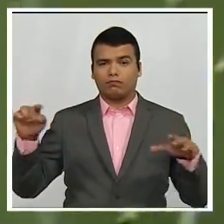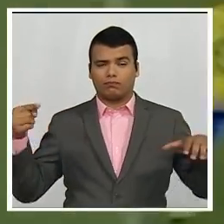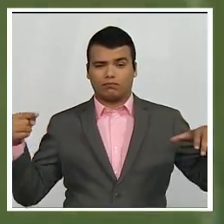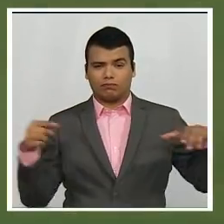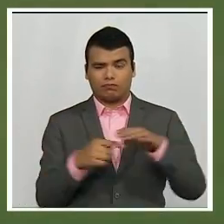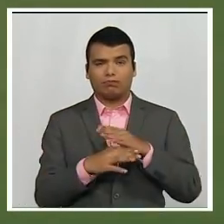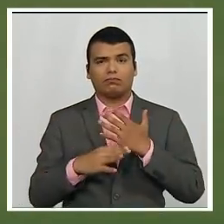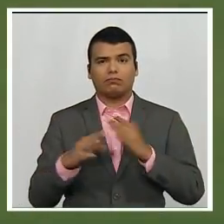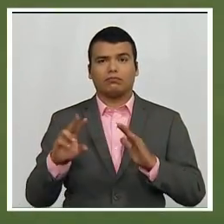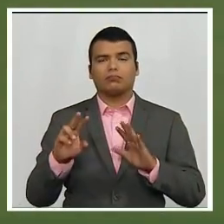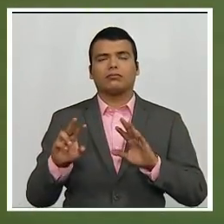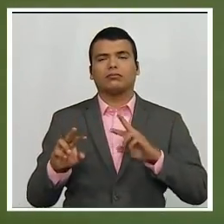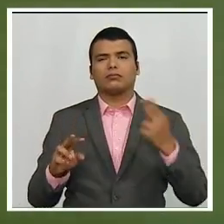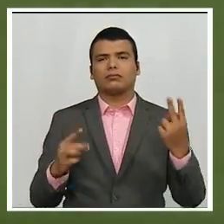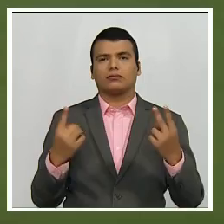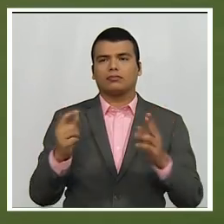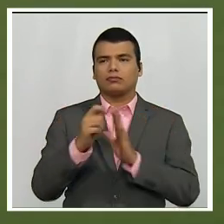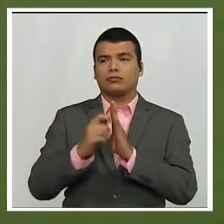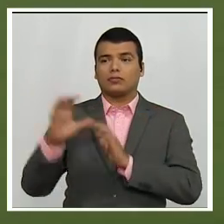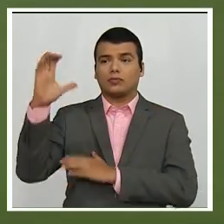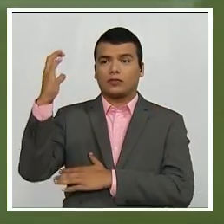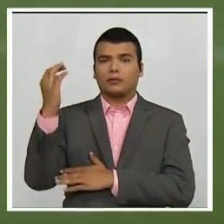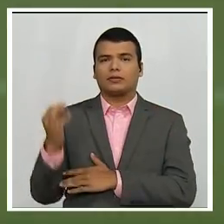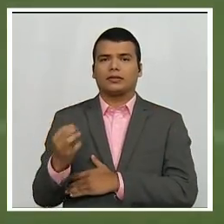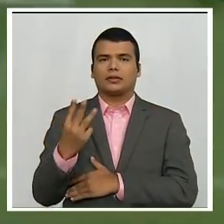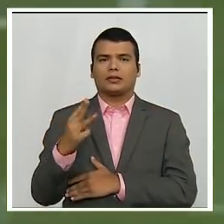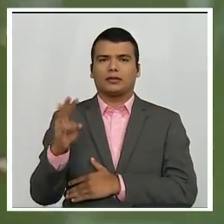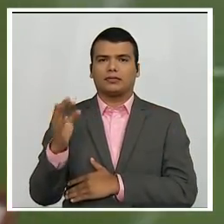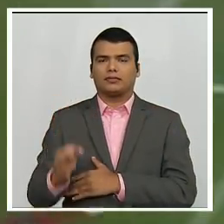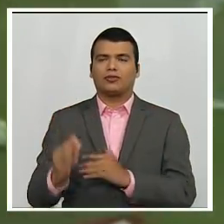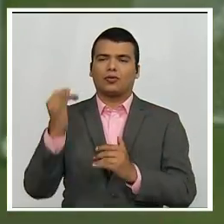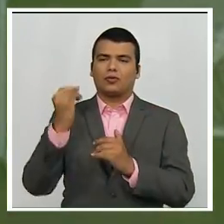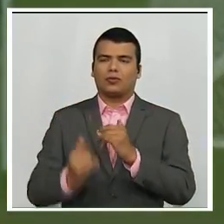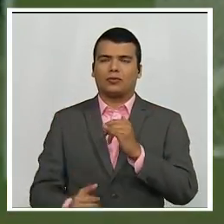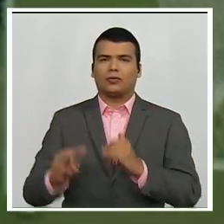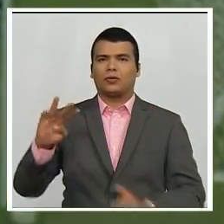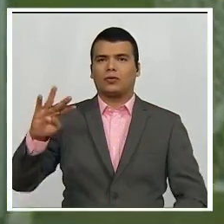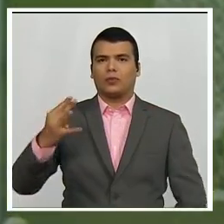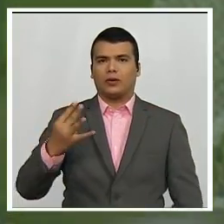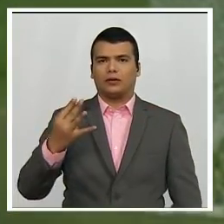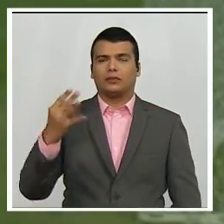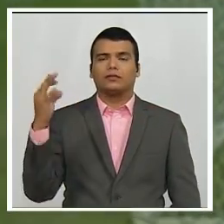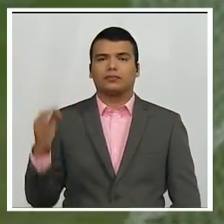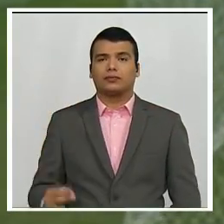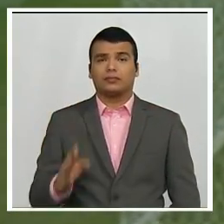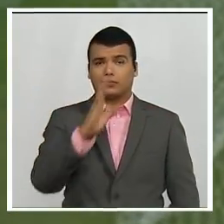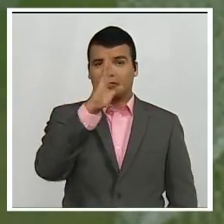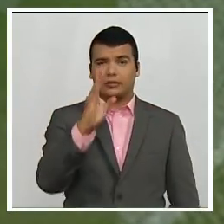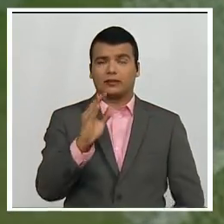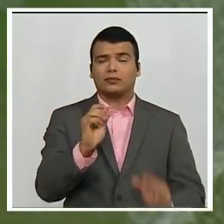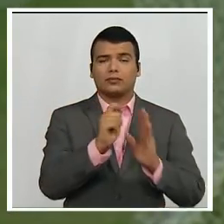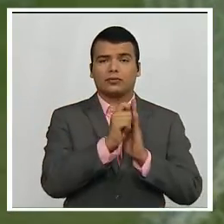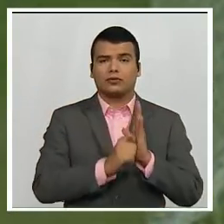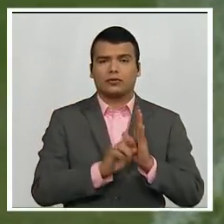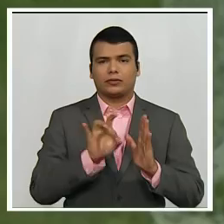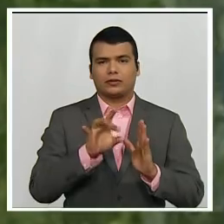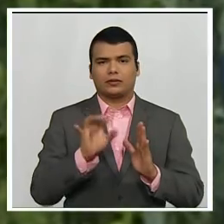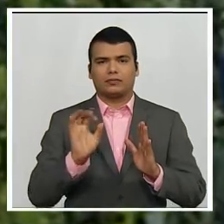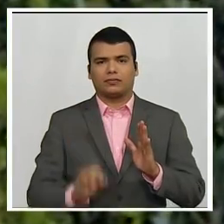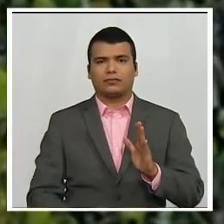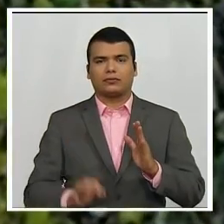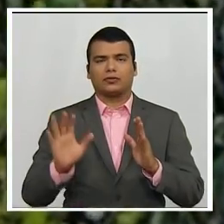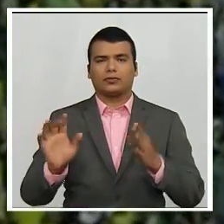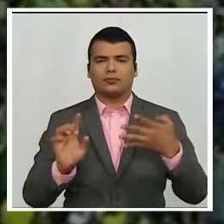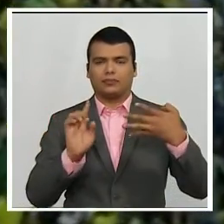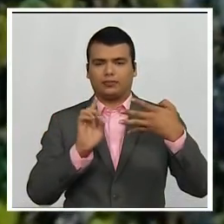colombia quedó con 13 puntos y desciende a la cuarta posición mientras brasil sumó 15 unidades y se ubica